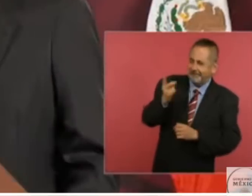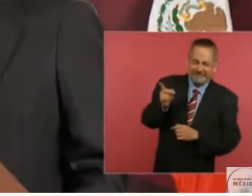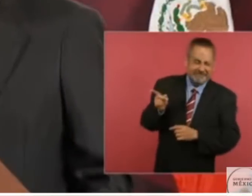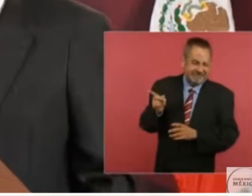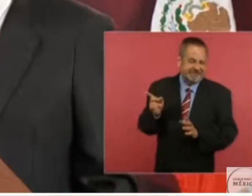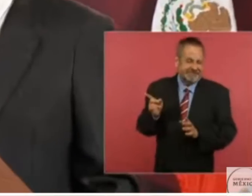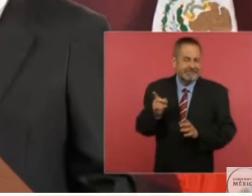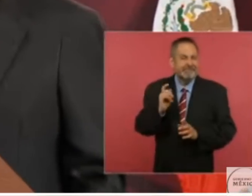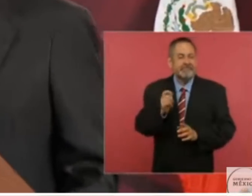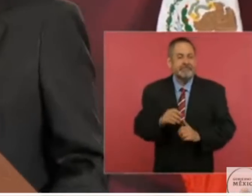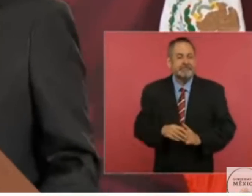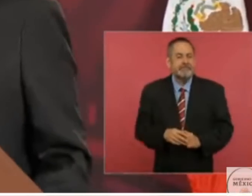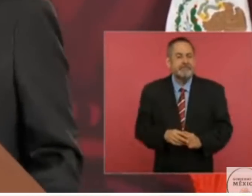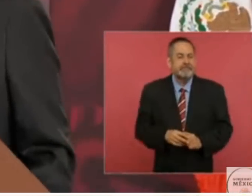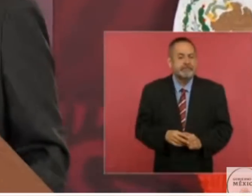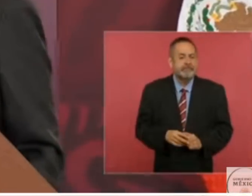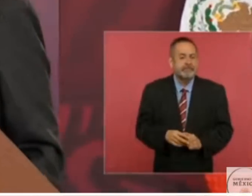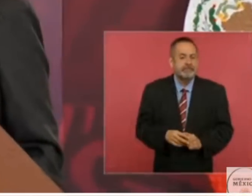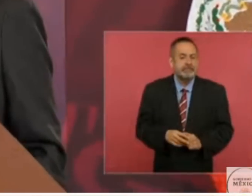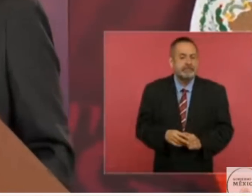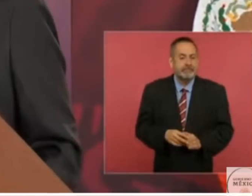y lo mejor es lo peor que se va a poner.